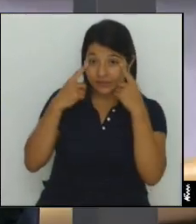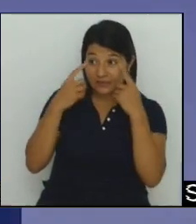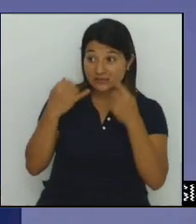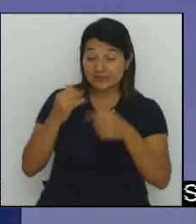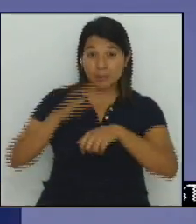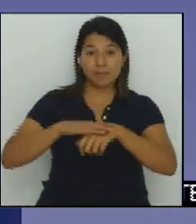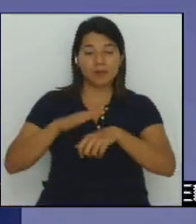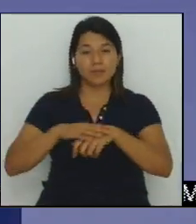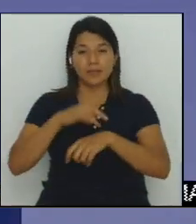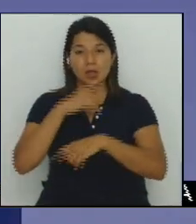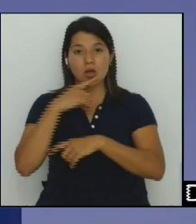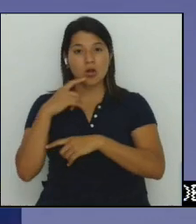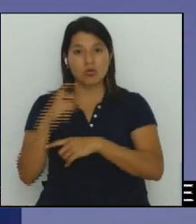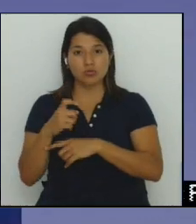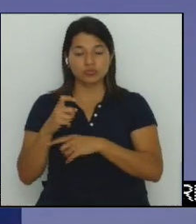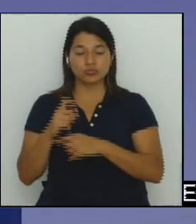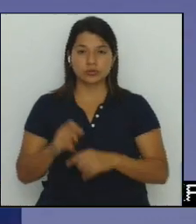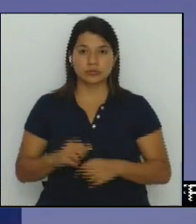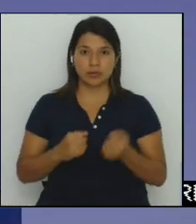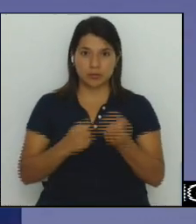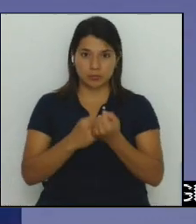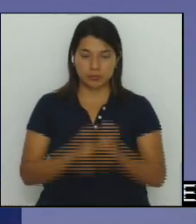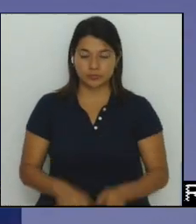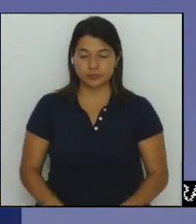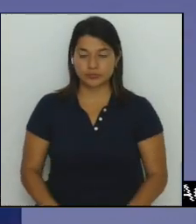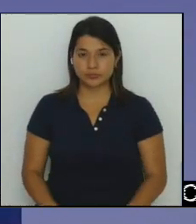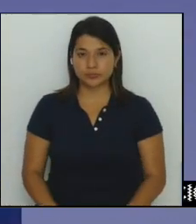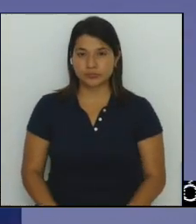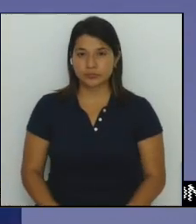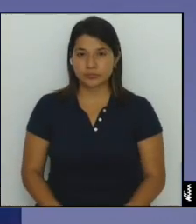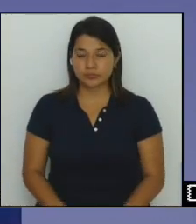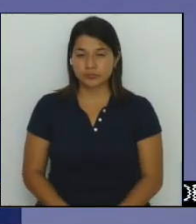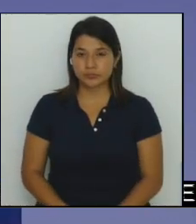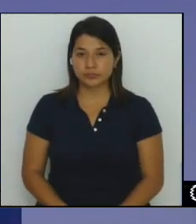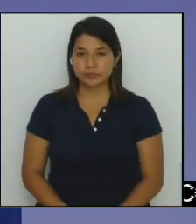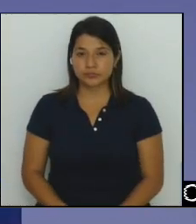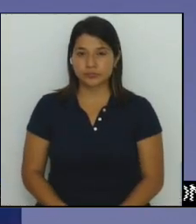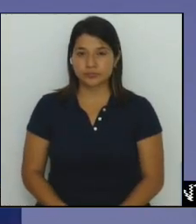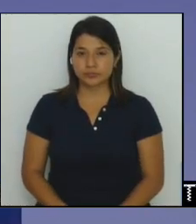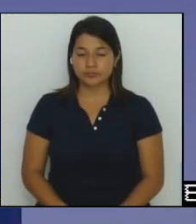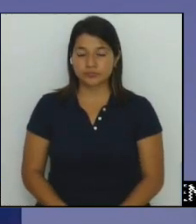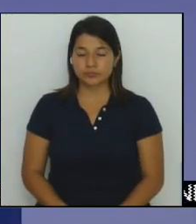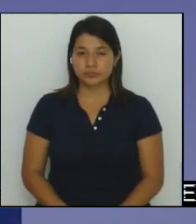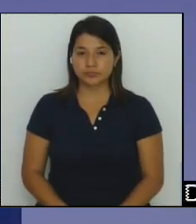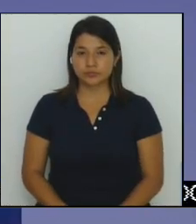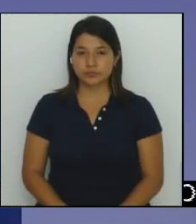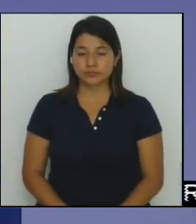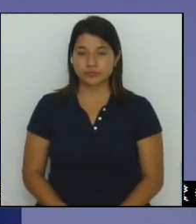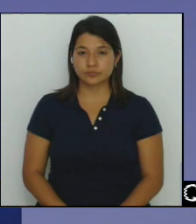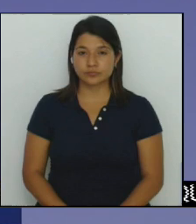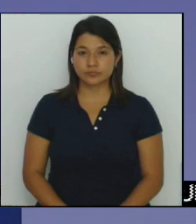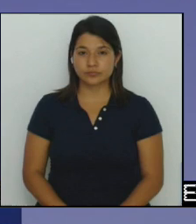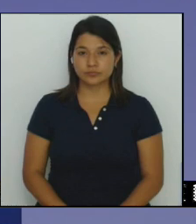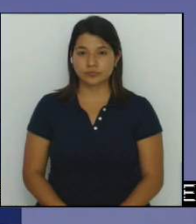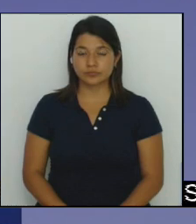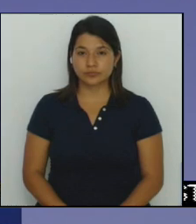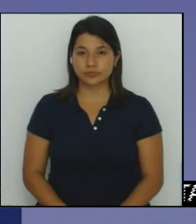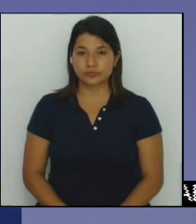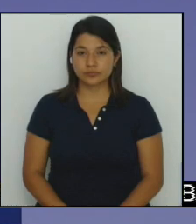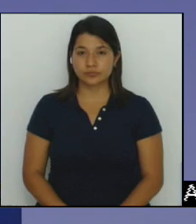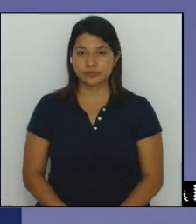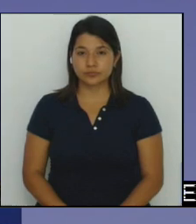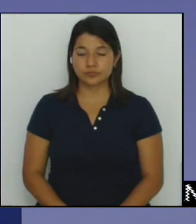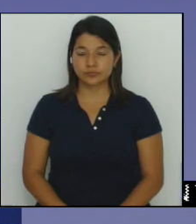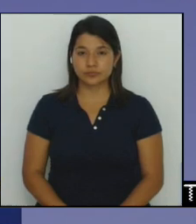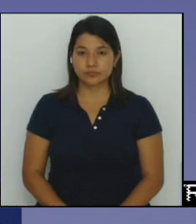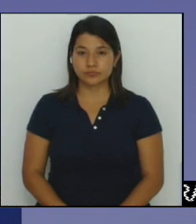Europea. Regarding third countries that buy directly in the European Union and then potentially deliver